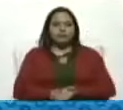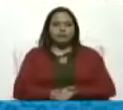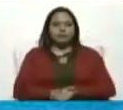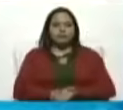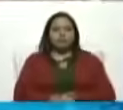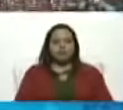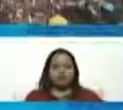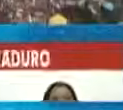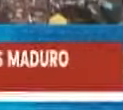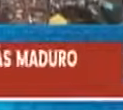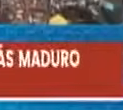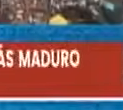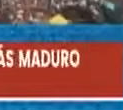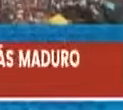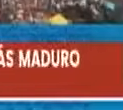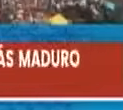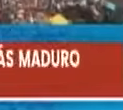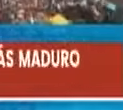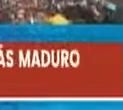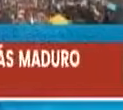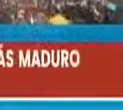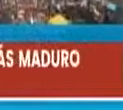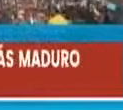hace falta más cambio.